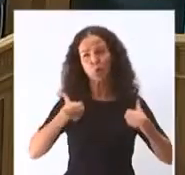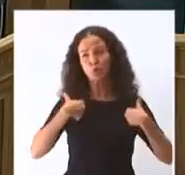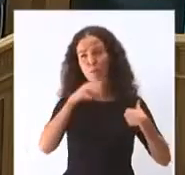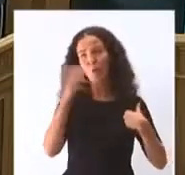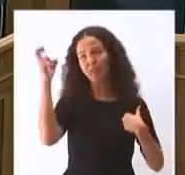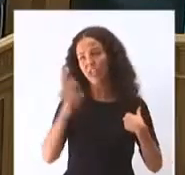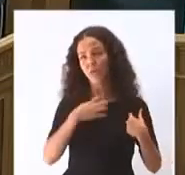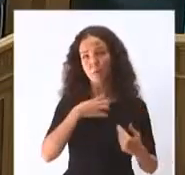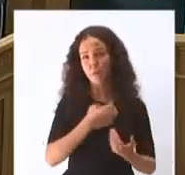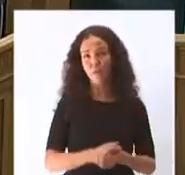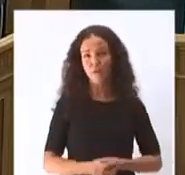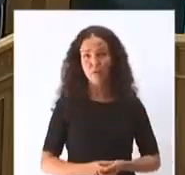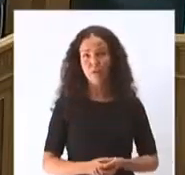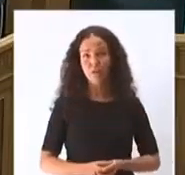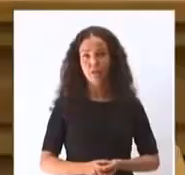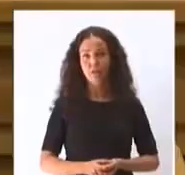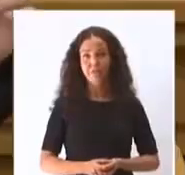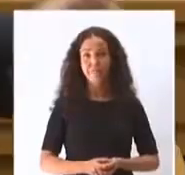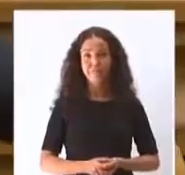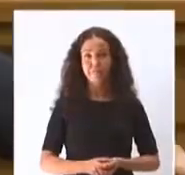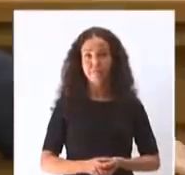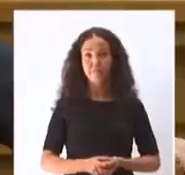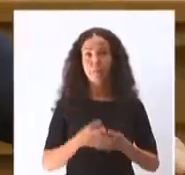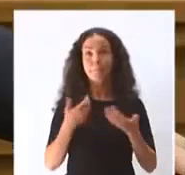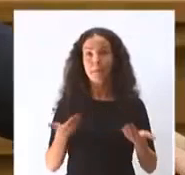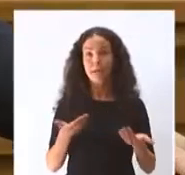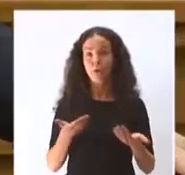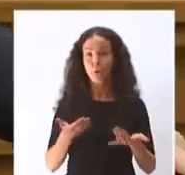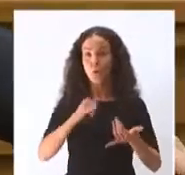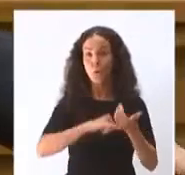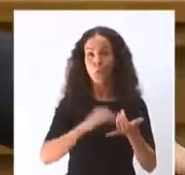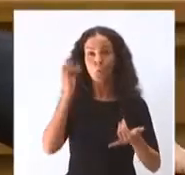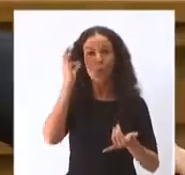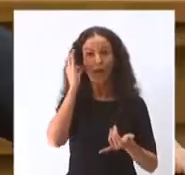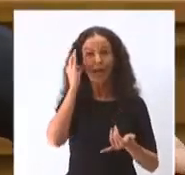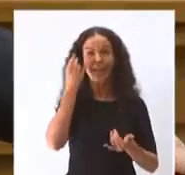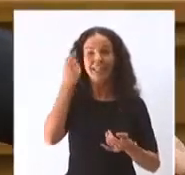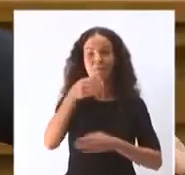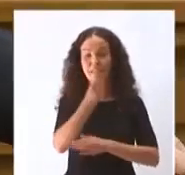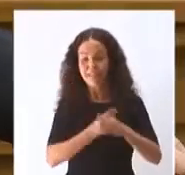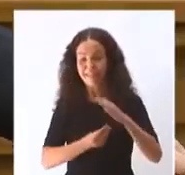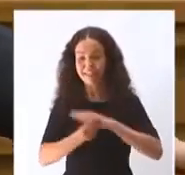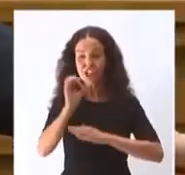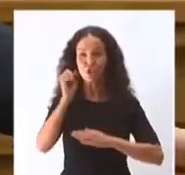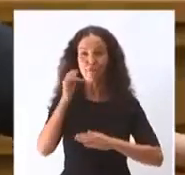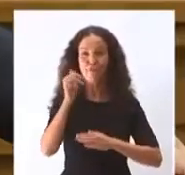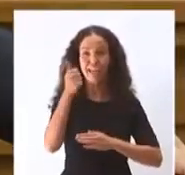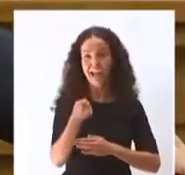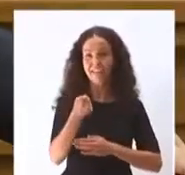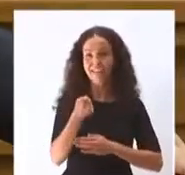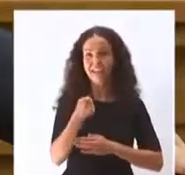lado no puede tener mejor compañía de su mujer y su recién nacida línea no sofía pero